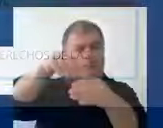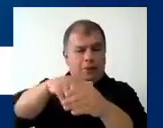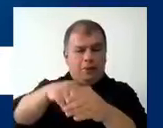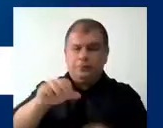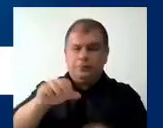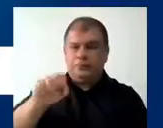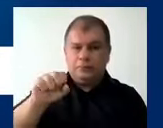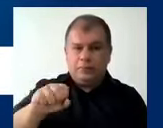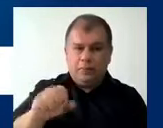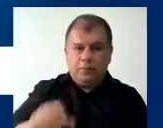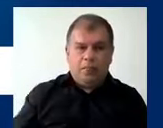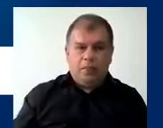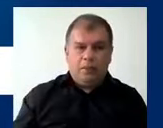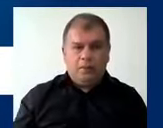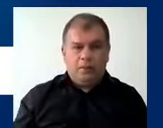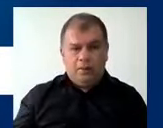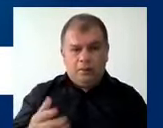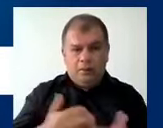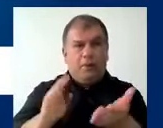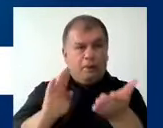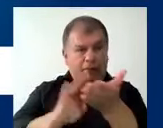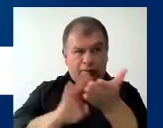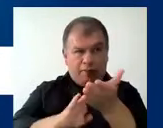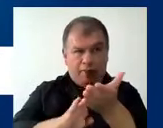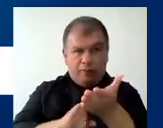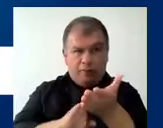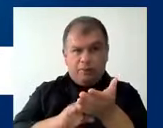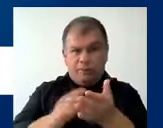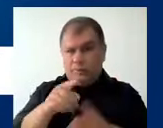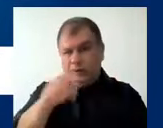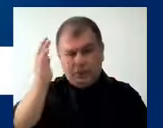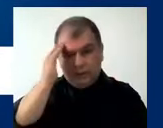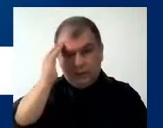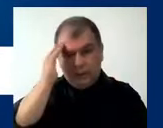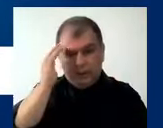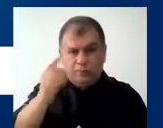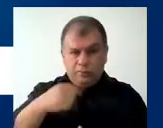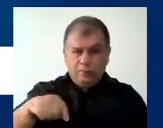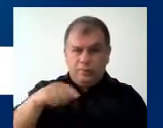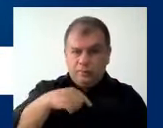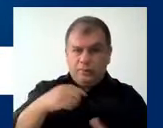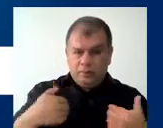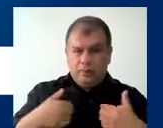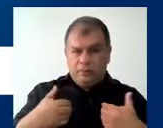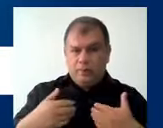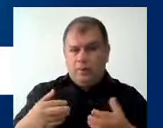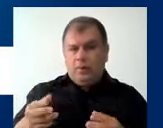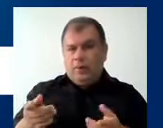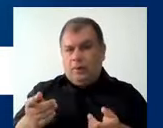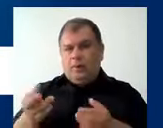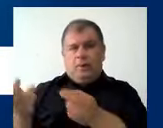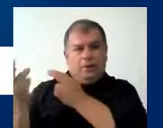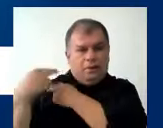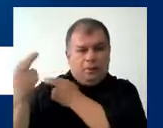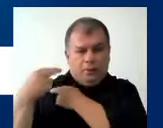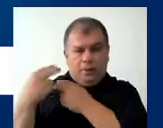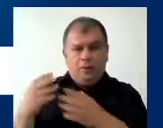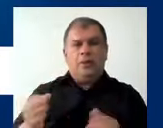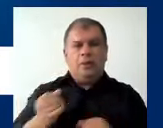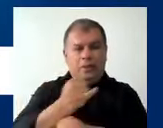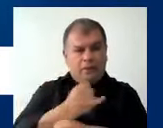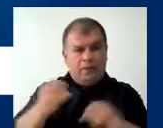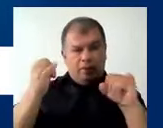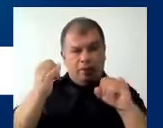mire, como Defensoría del Pueblo, ustedes saben que nosotros además tenemos el rol de mecanismo independiente que